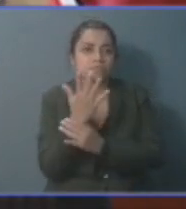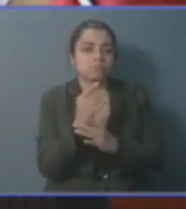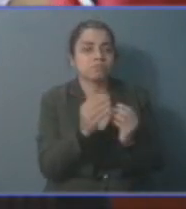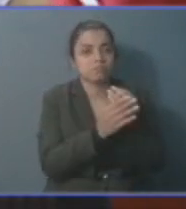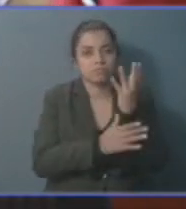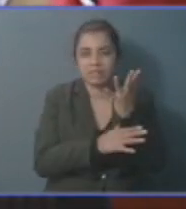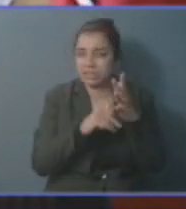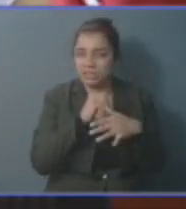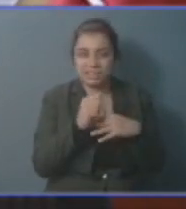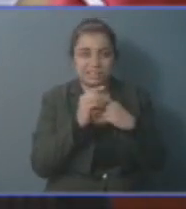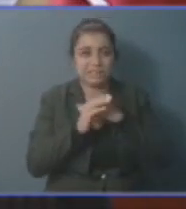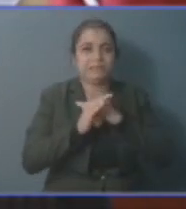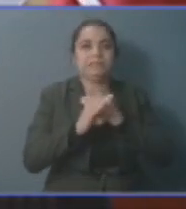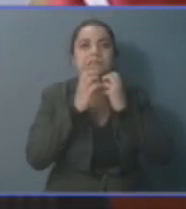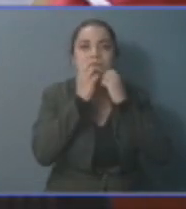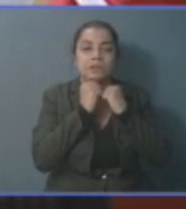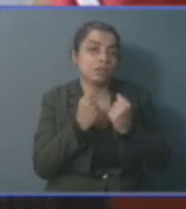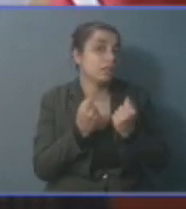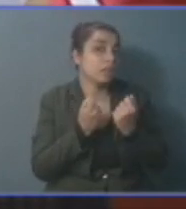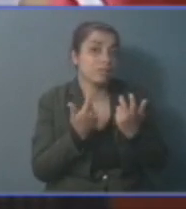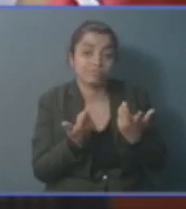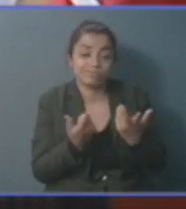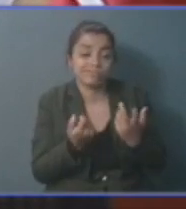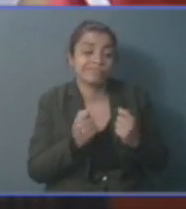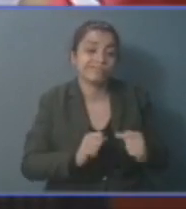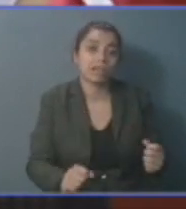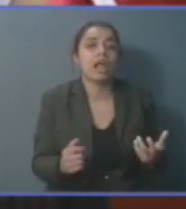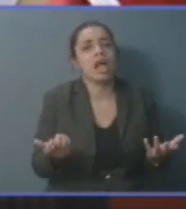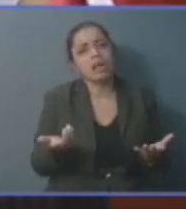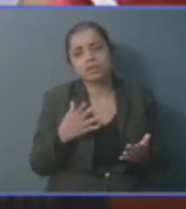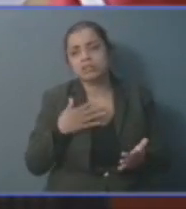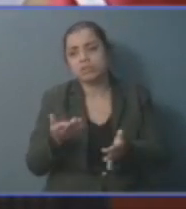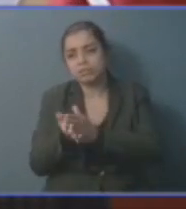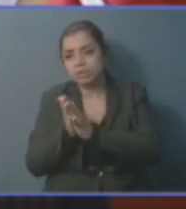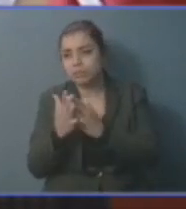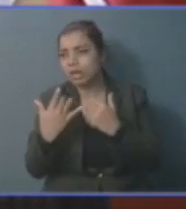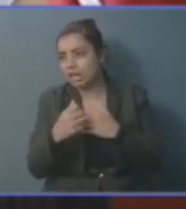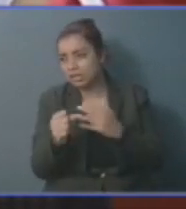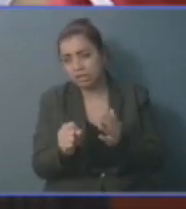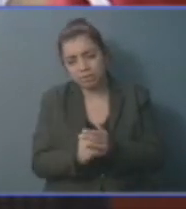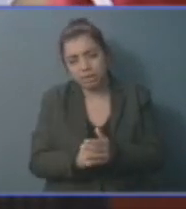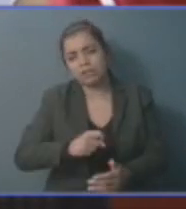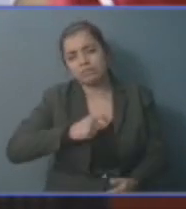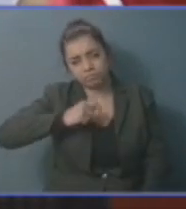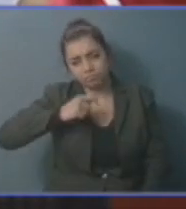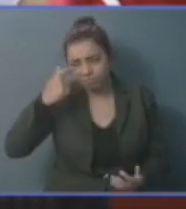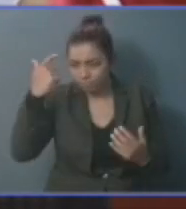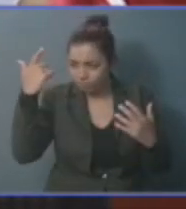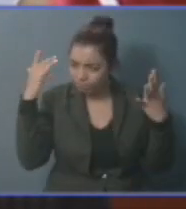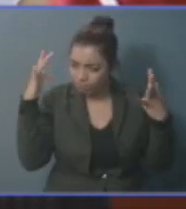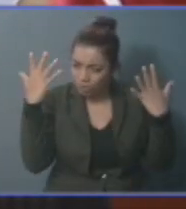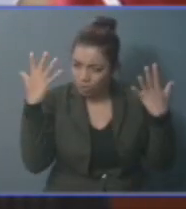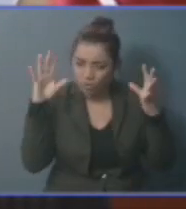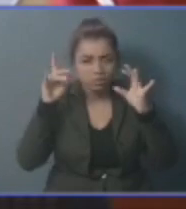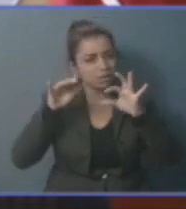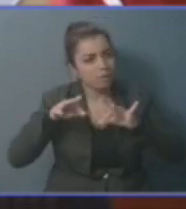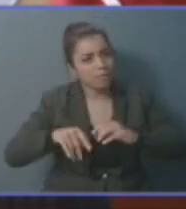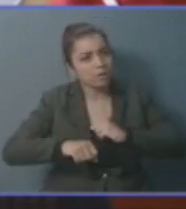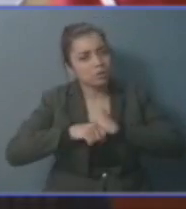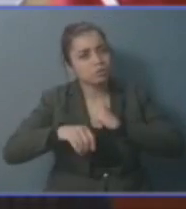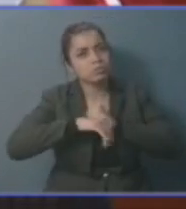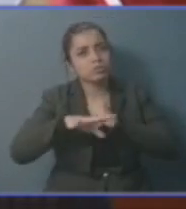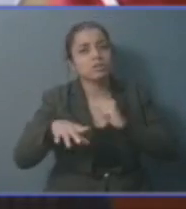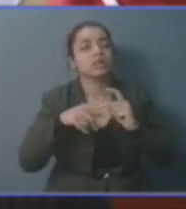Pleno Legislativo se emita un pronunciamiento público en razón de reconocer la labor de los médicos